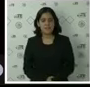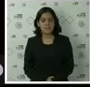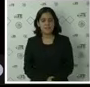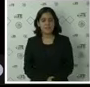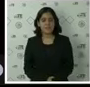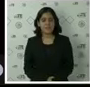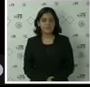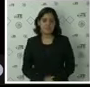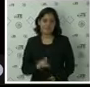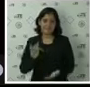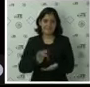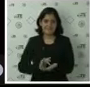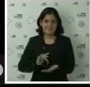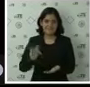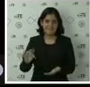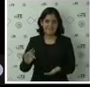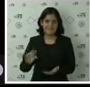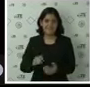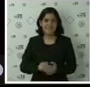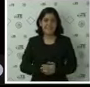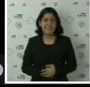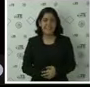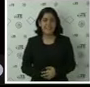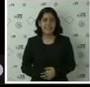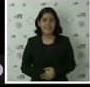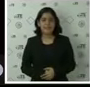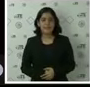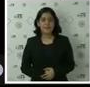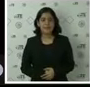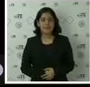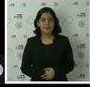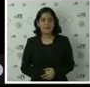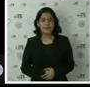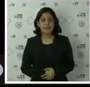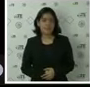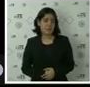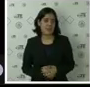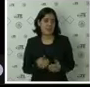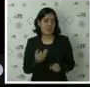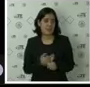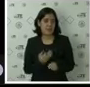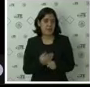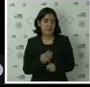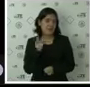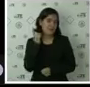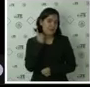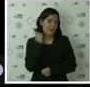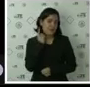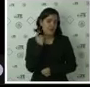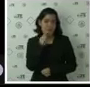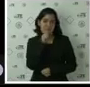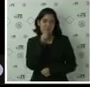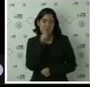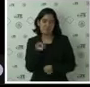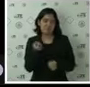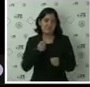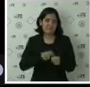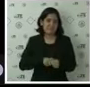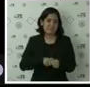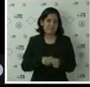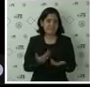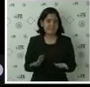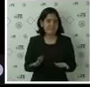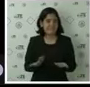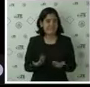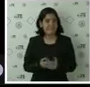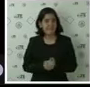Muchísimas gracias. Aquí pongo mi cronómetro. Y como no está el diputado, bastante chafa que no esté, por cierto, porque también su labor